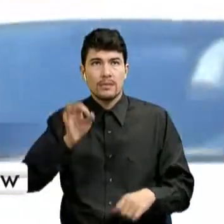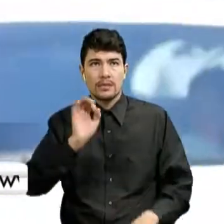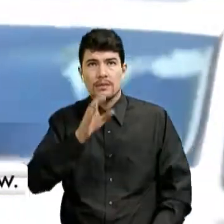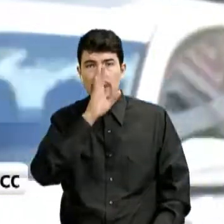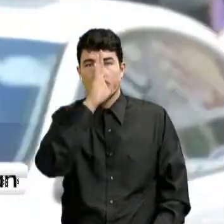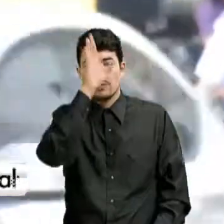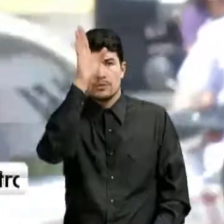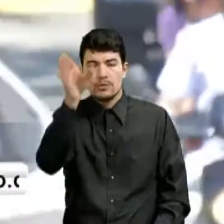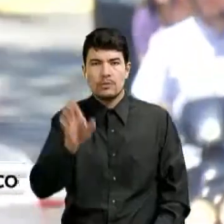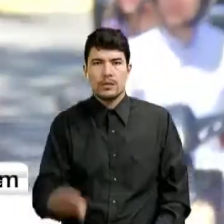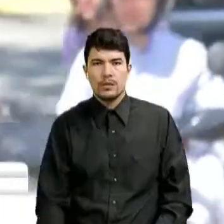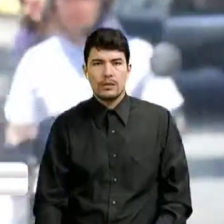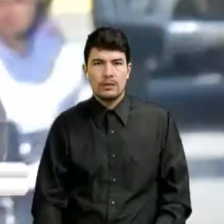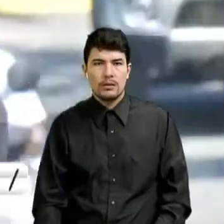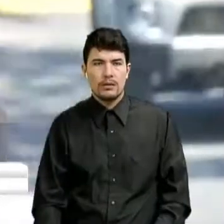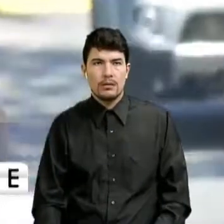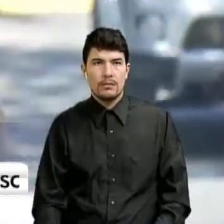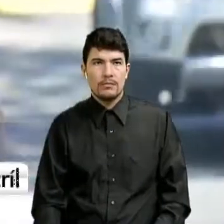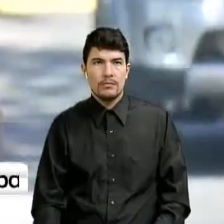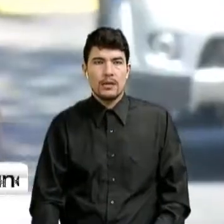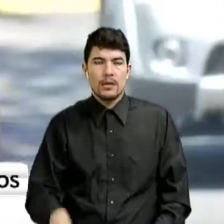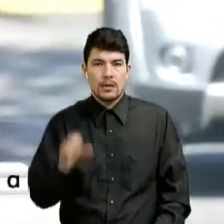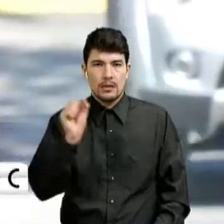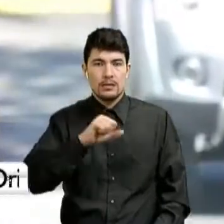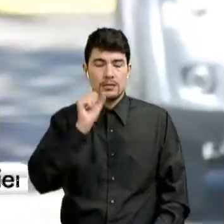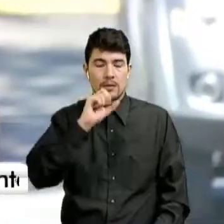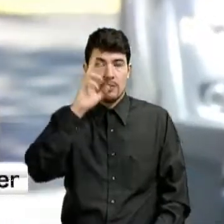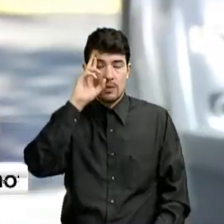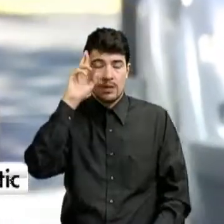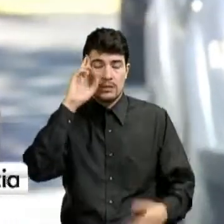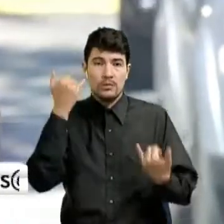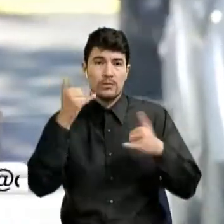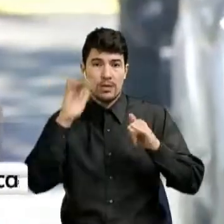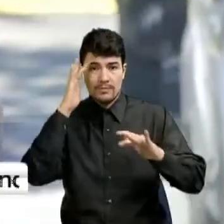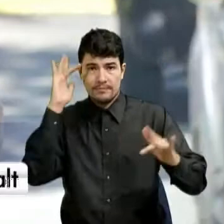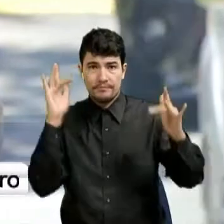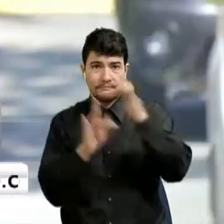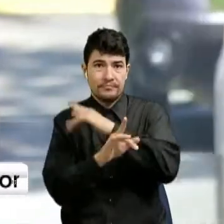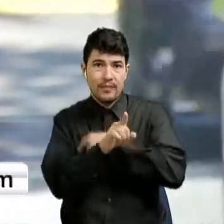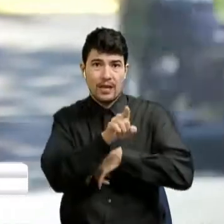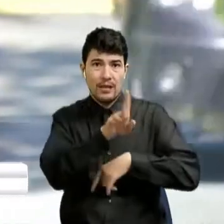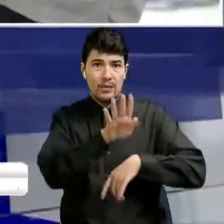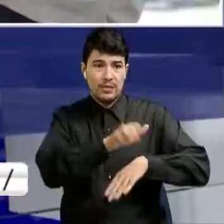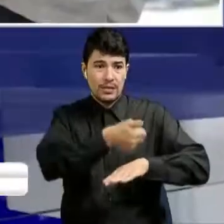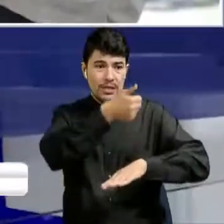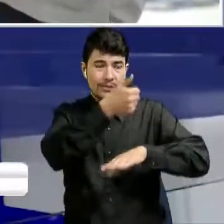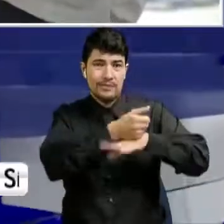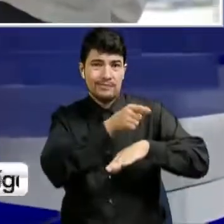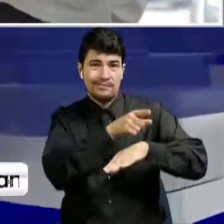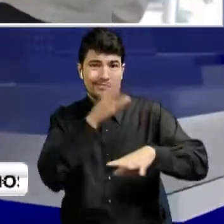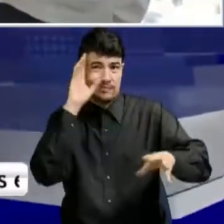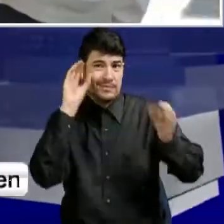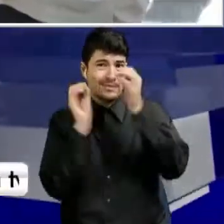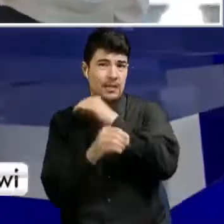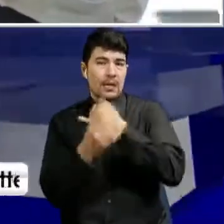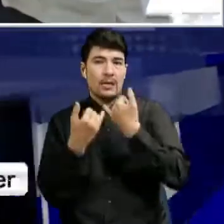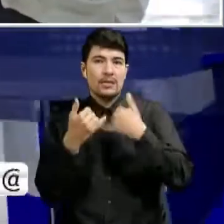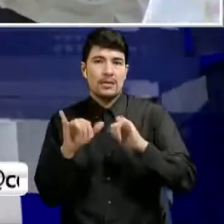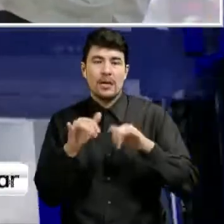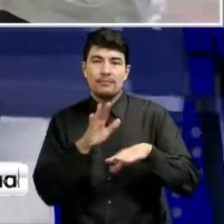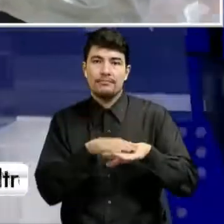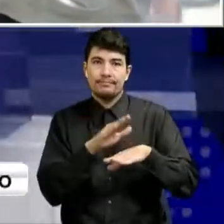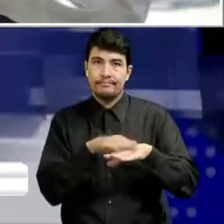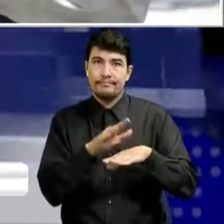pues a pesar de las diferencias con el alcalde los 14 rectores trasladados ya fueron